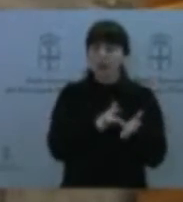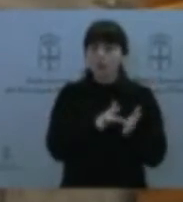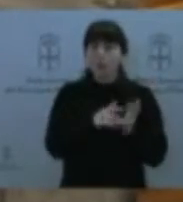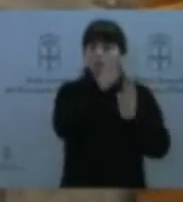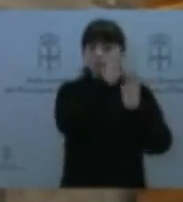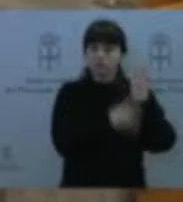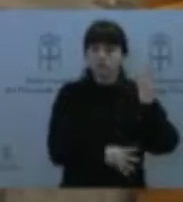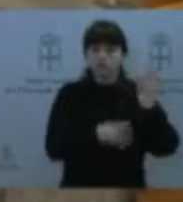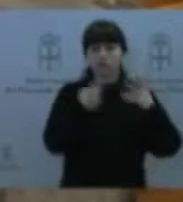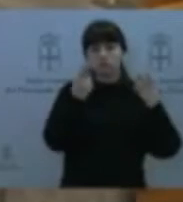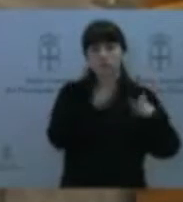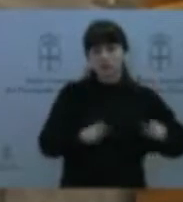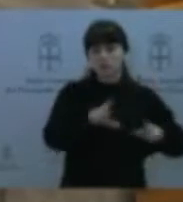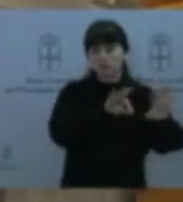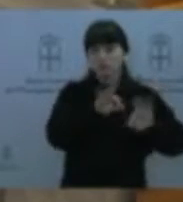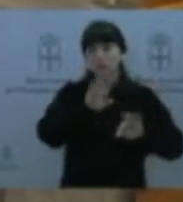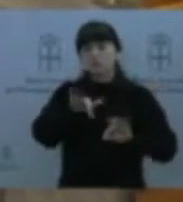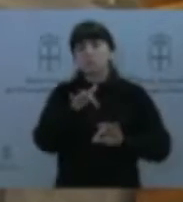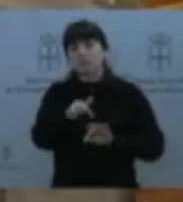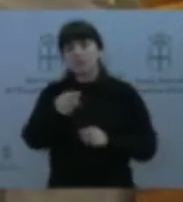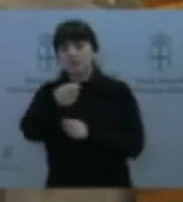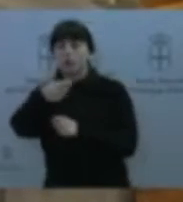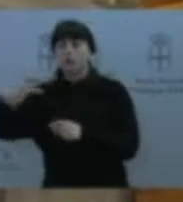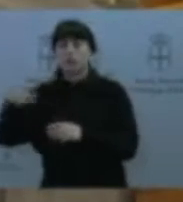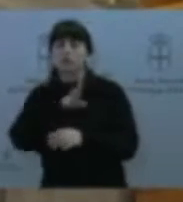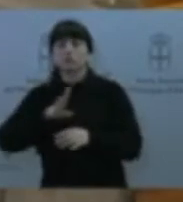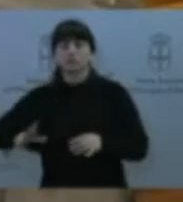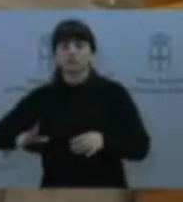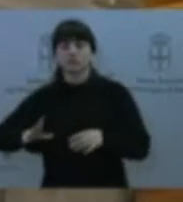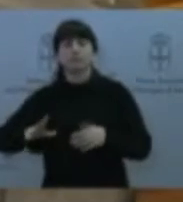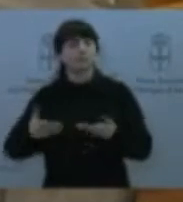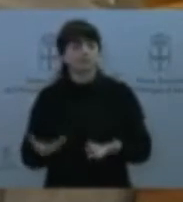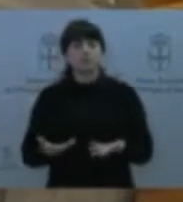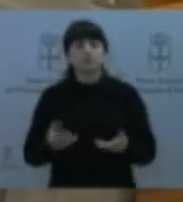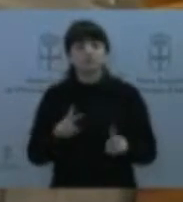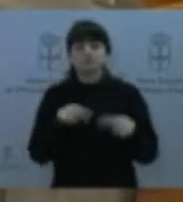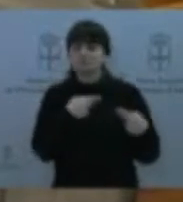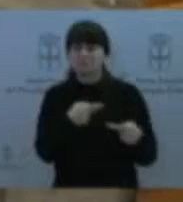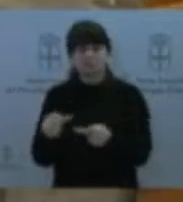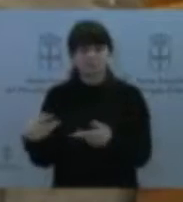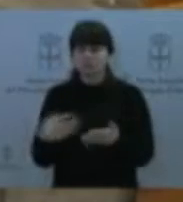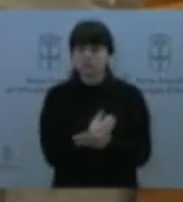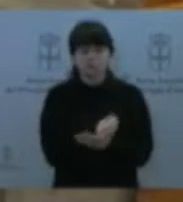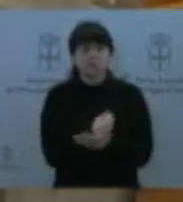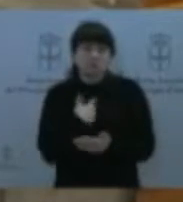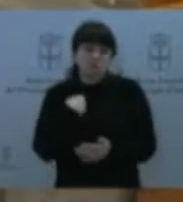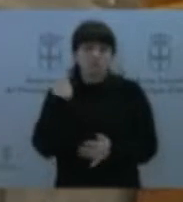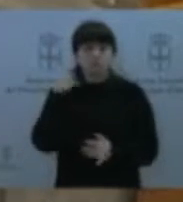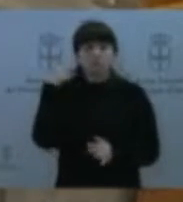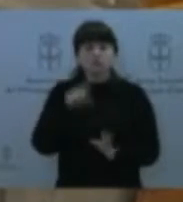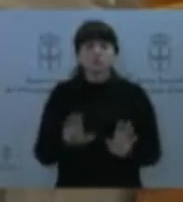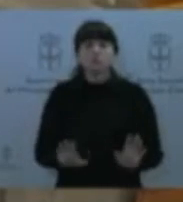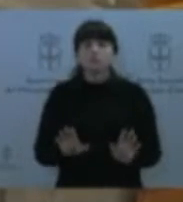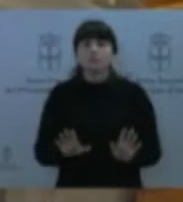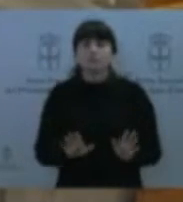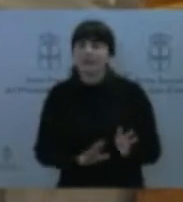resultados provisionales. Se dio respuesta a todas, en lo que a mí me consta y nos han informado, a todas las alegaciones de acuerdo con